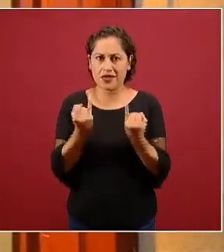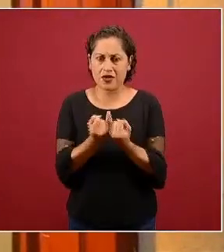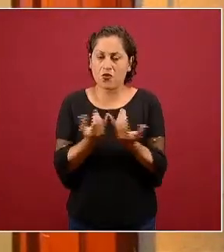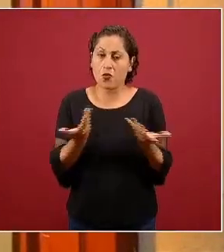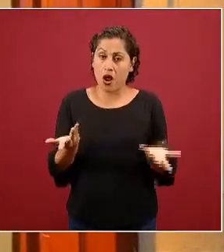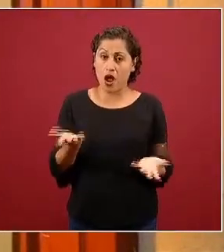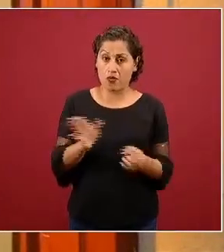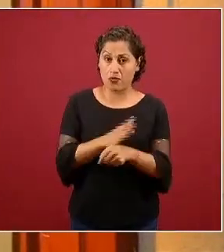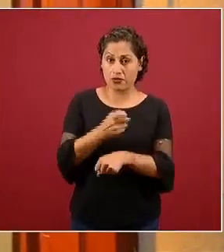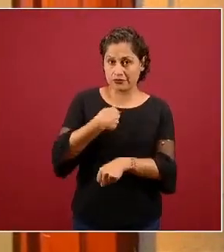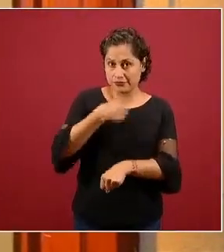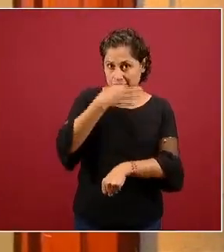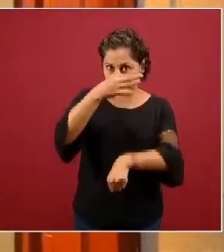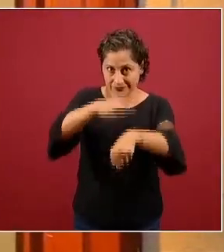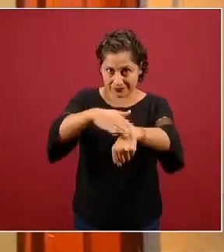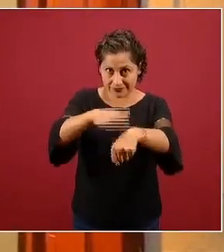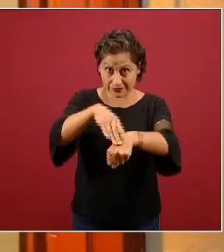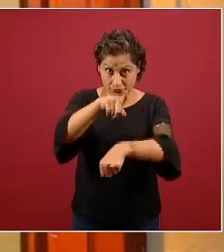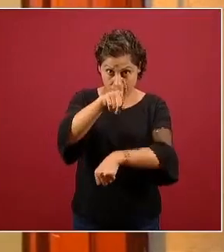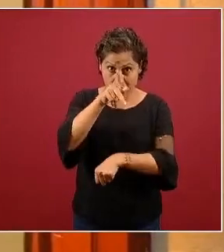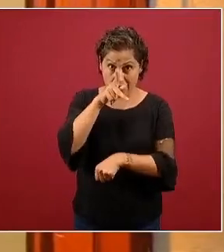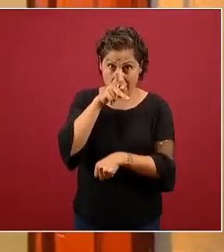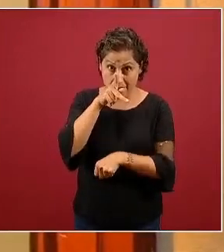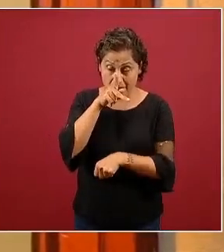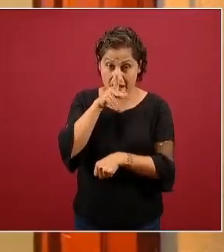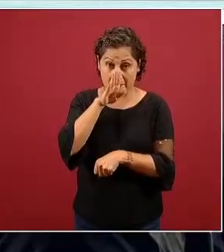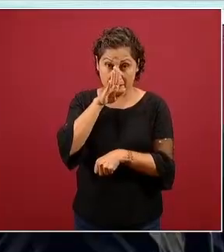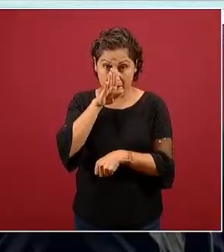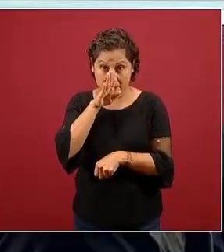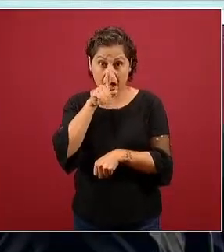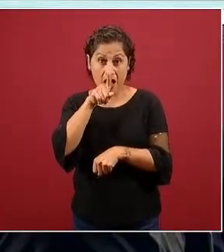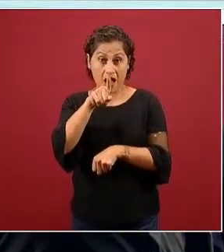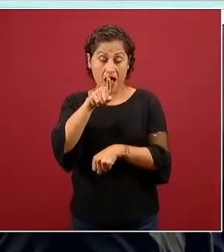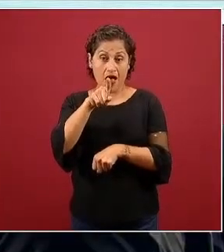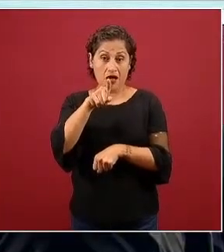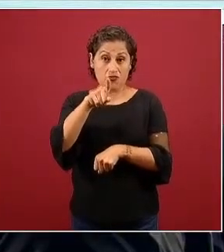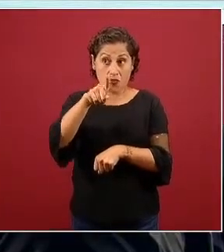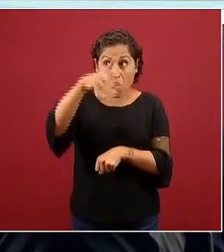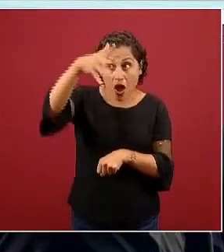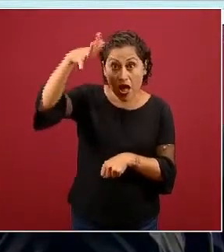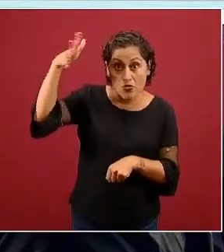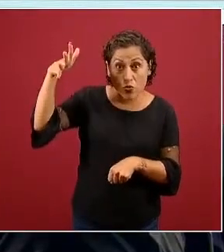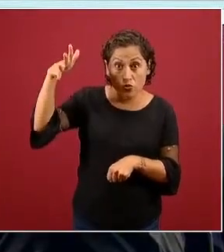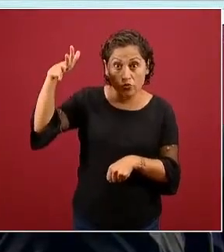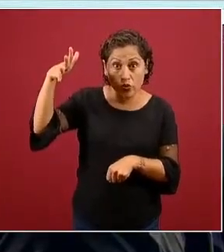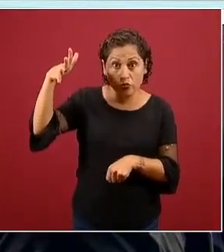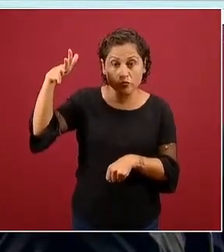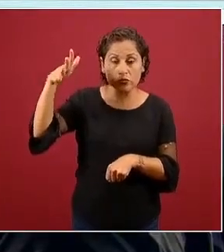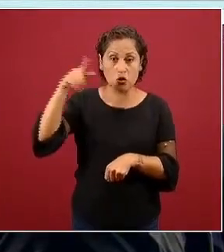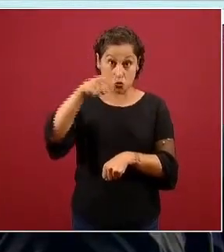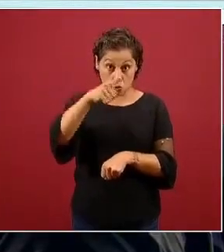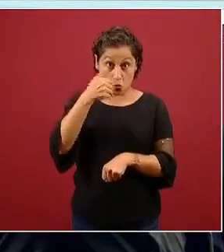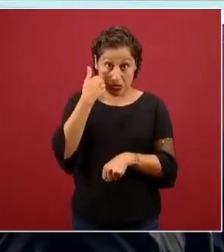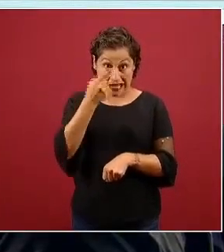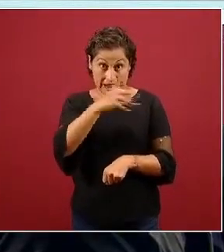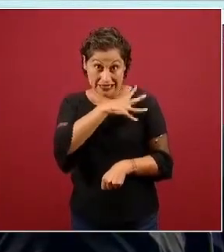señores, padres de familia, pues debemos de predicar con el ejemplo. O sea, si yo quiero transmitir